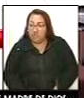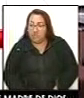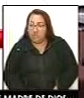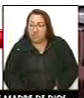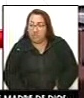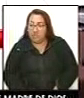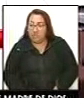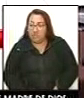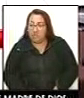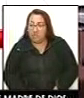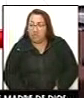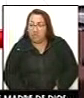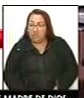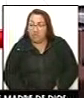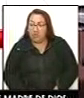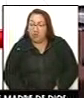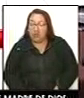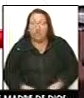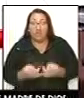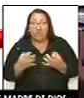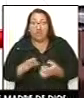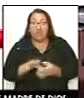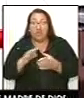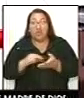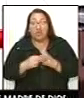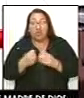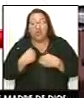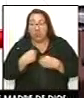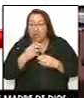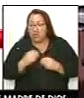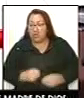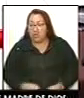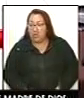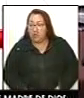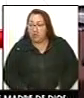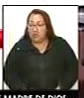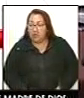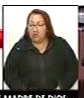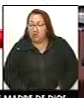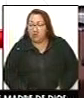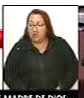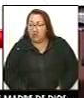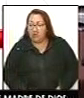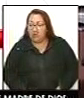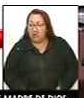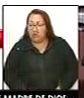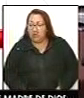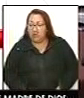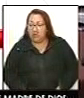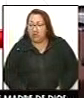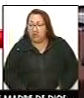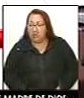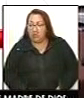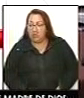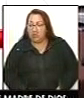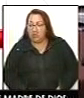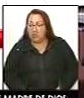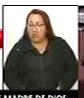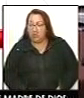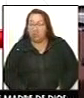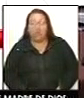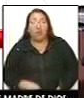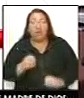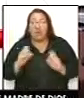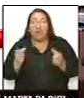los de pluralidad y especialidad. O sea que mi comentario no tenía que ver con modificar la actual comisión de